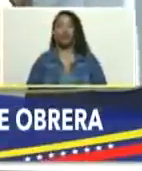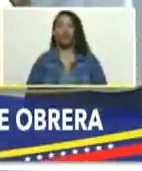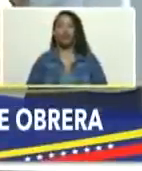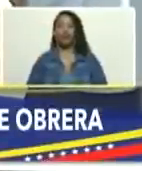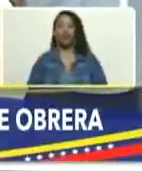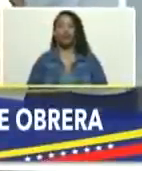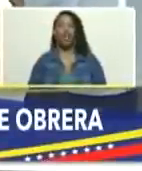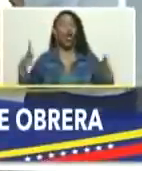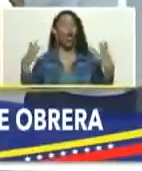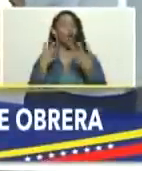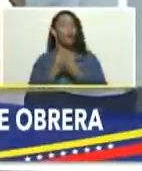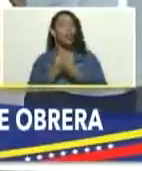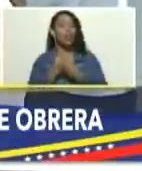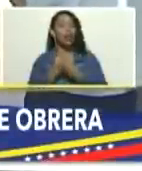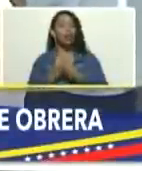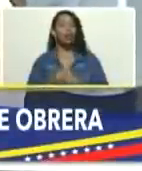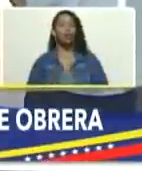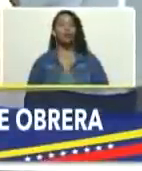Compañero